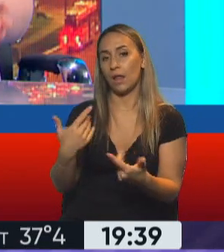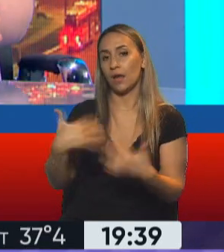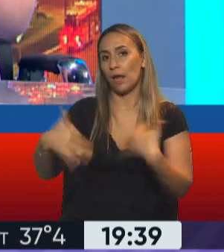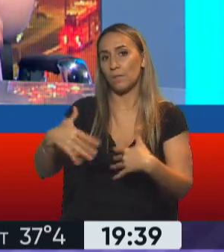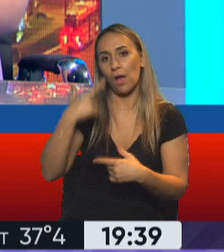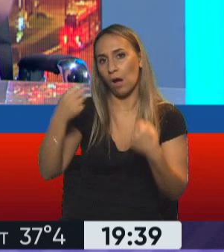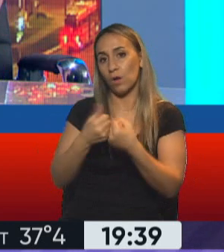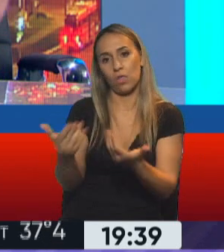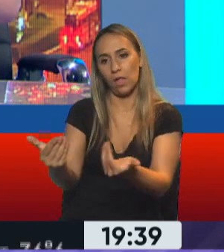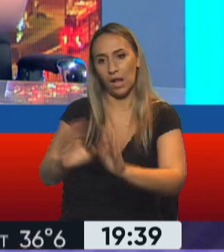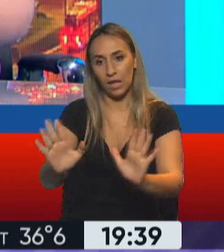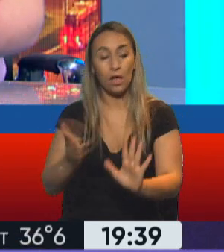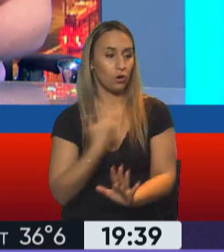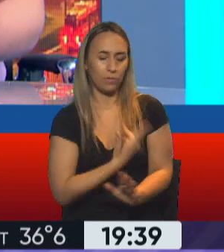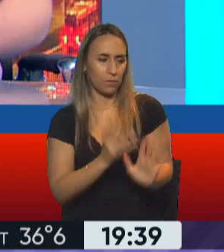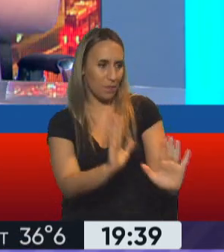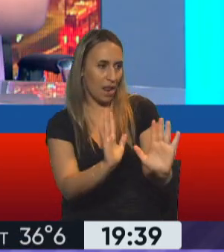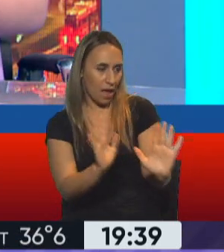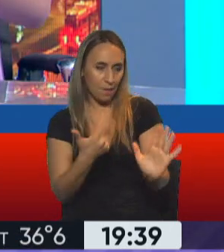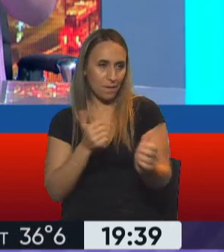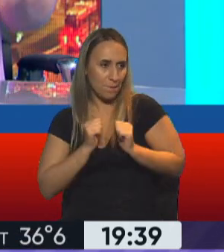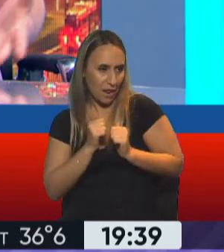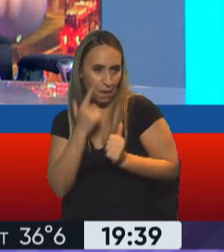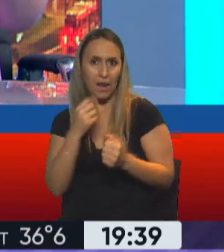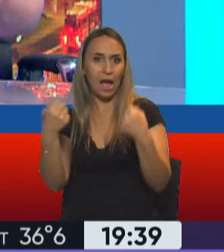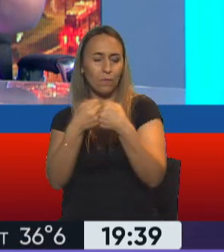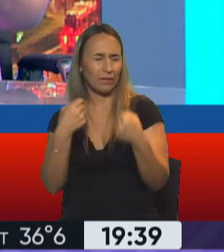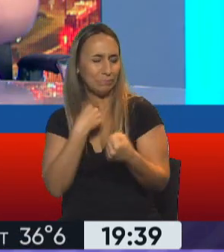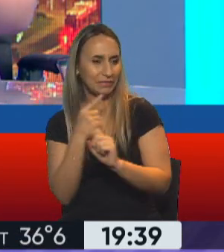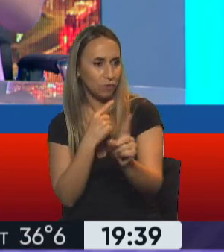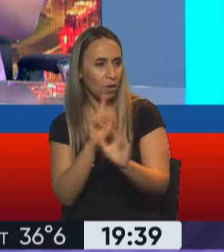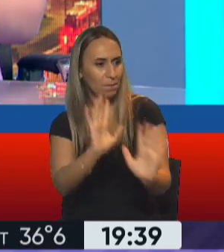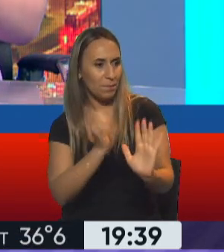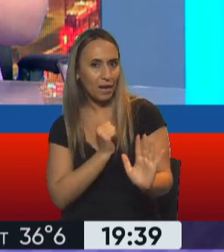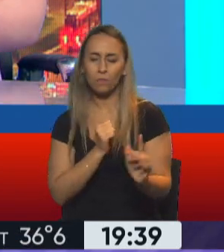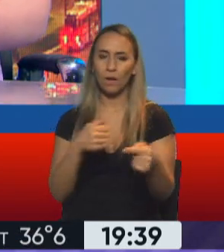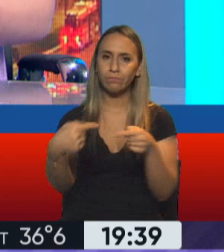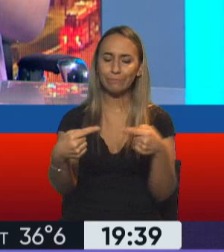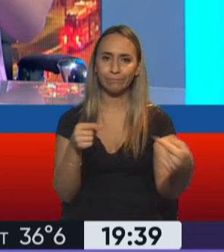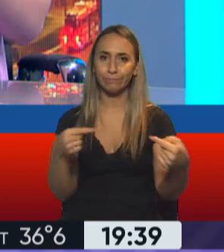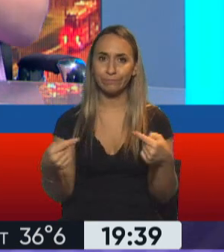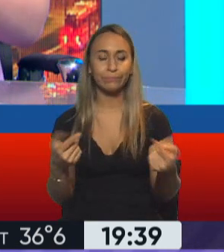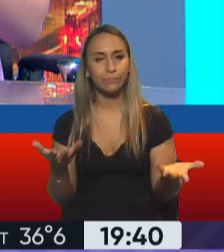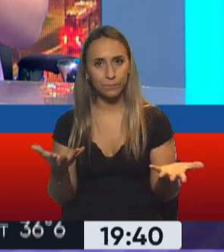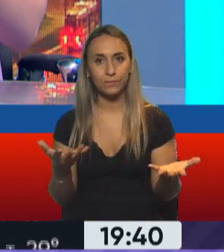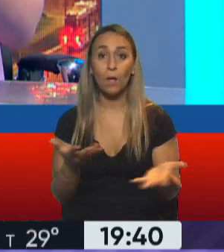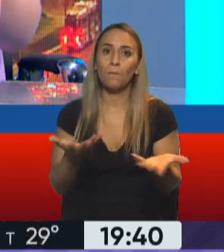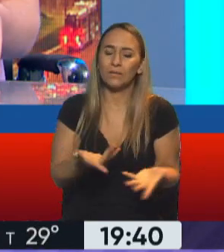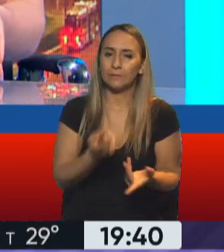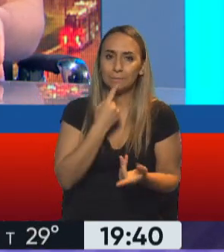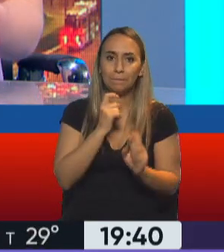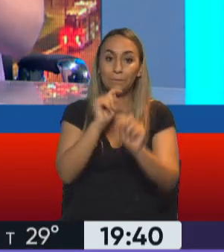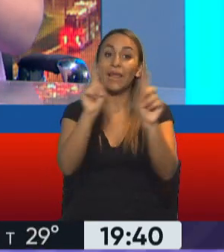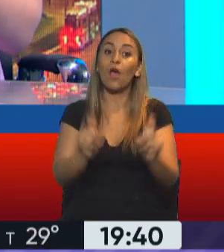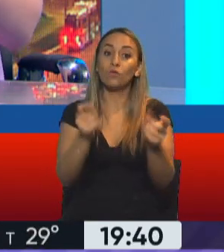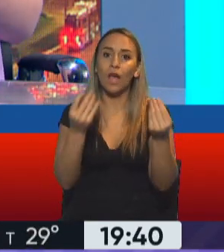sí, el gobierno que prefiere esperar antes que agarrar un mal acuerdo. Pero bueno, la pregunta está ahí, ¿no? ¿Cómo hacer para poder